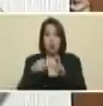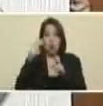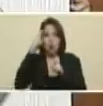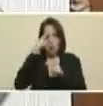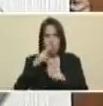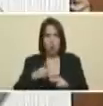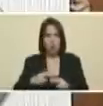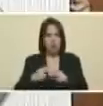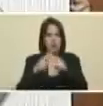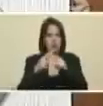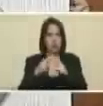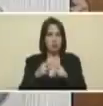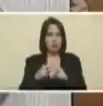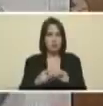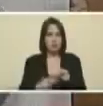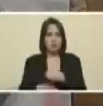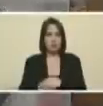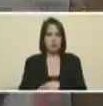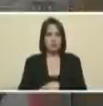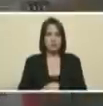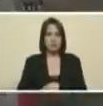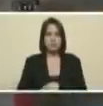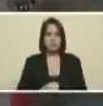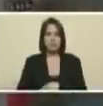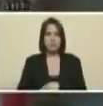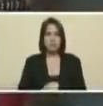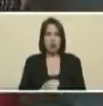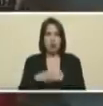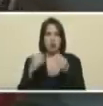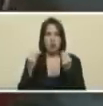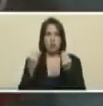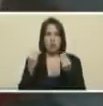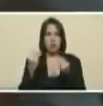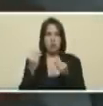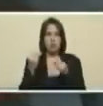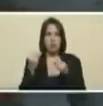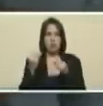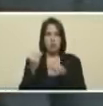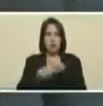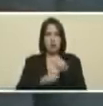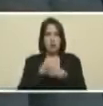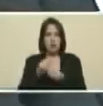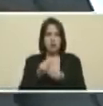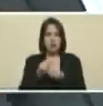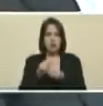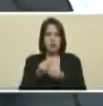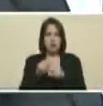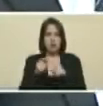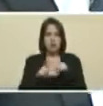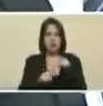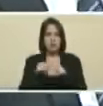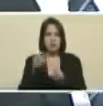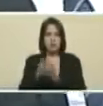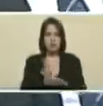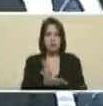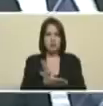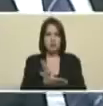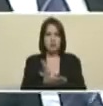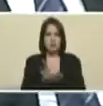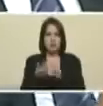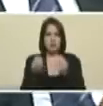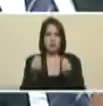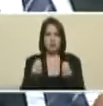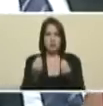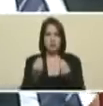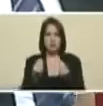Por su honestidad. Nunca alimentó grupos, mafias, malandraje, ladrones, que